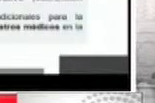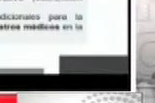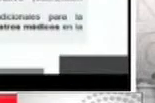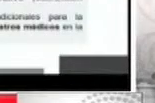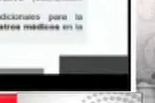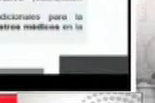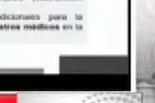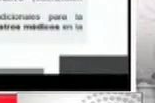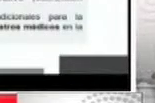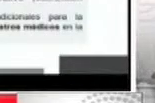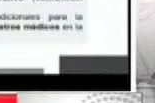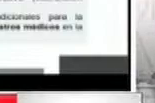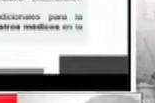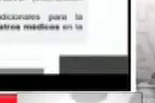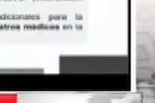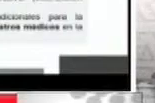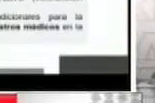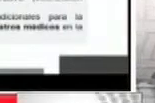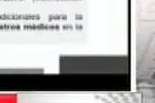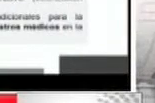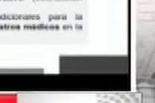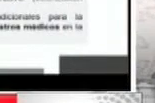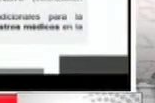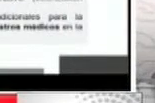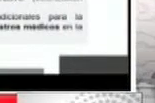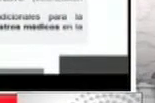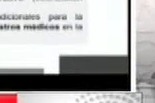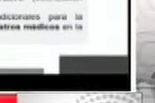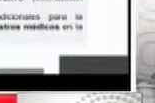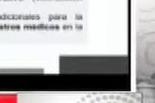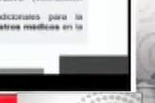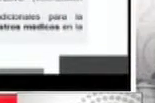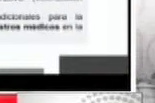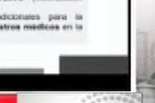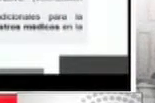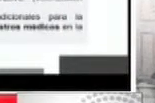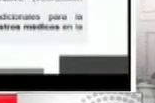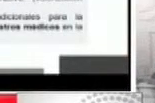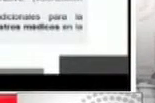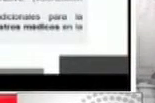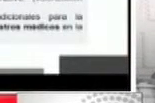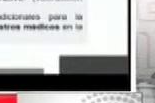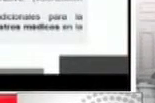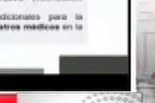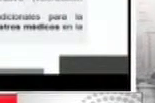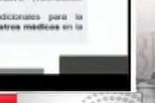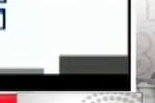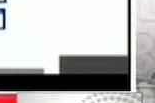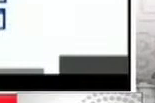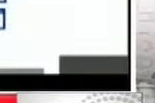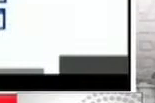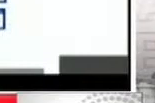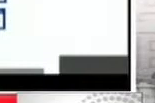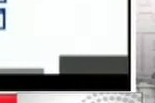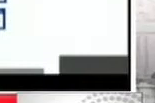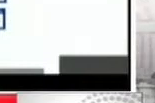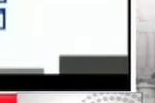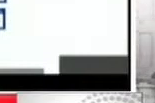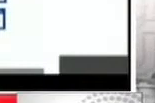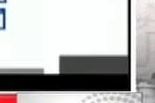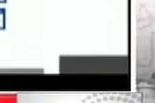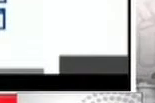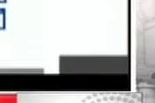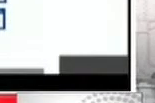Esto es lo que hace la diferencia entre el presupuesto del 2020 y del 2021. La que sigue.